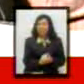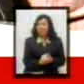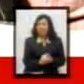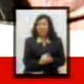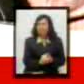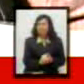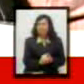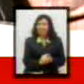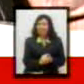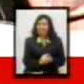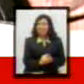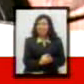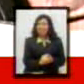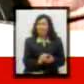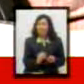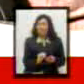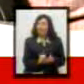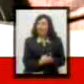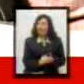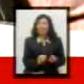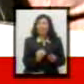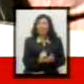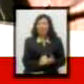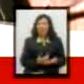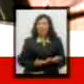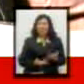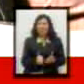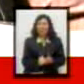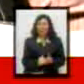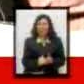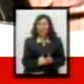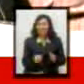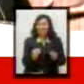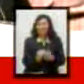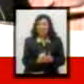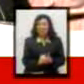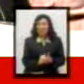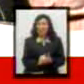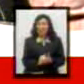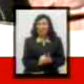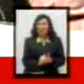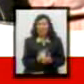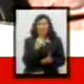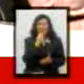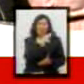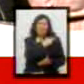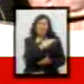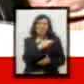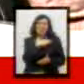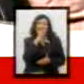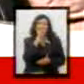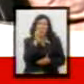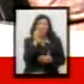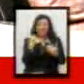conveniente acaso que se incorpore un equipo de capacitación o el Ministerio de la mujer tenga